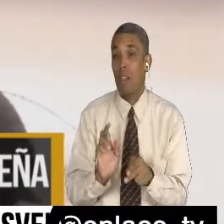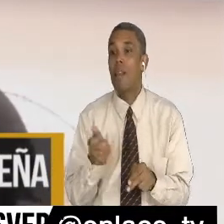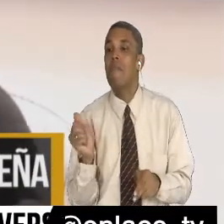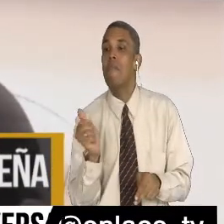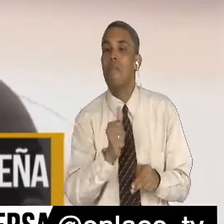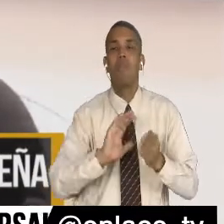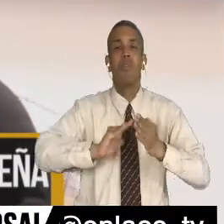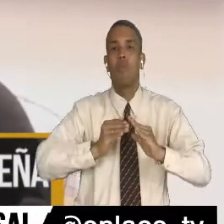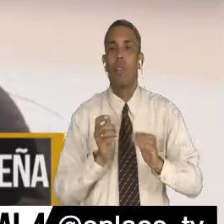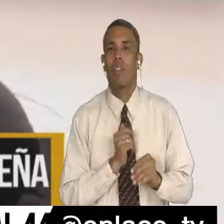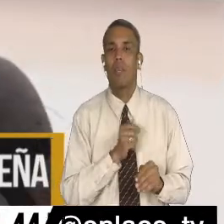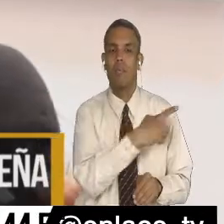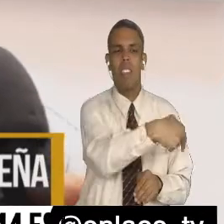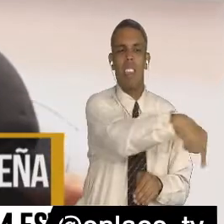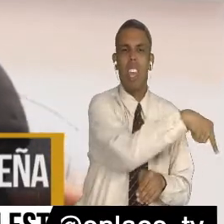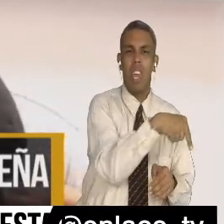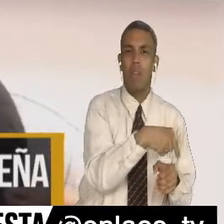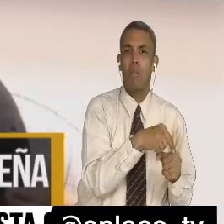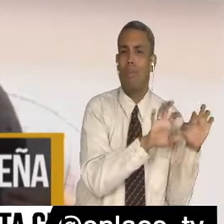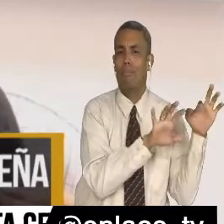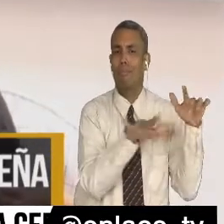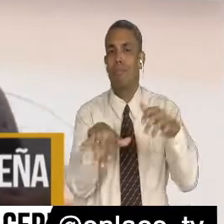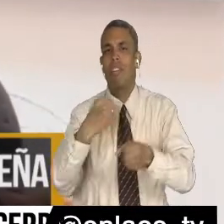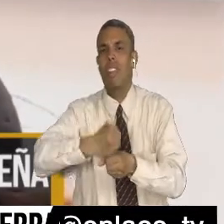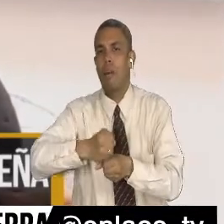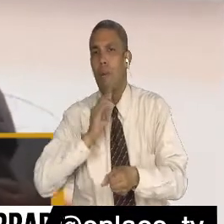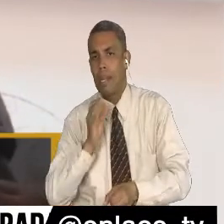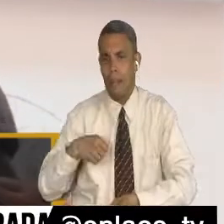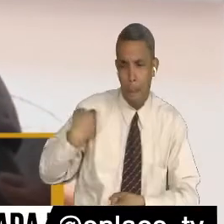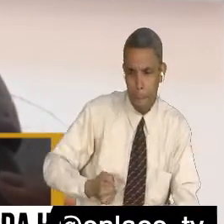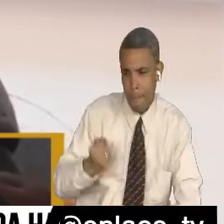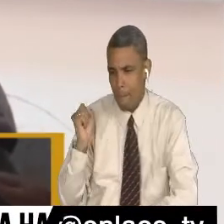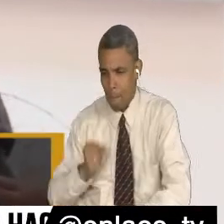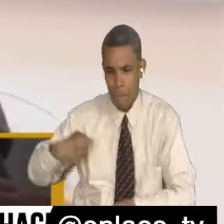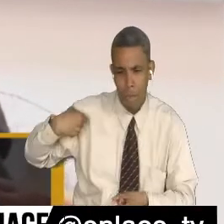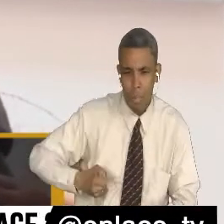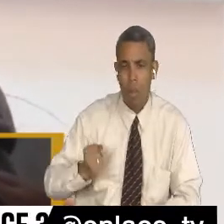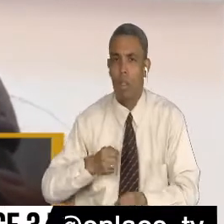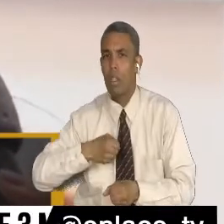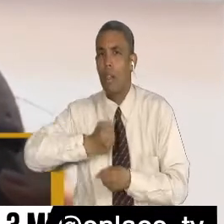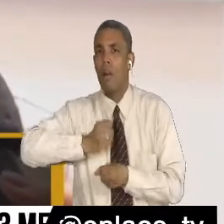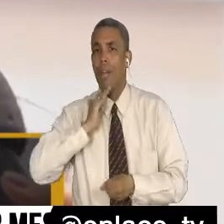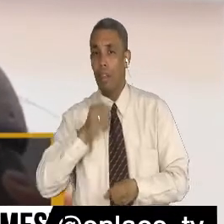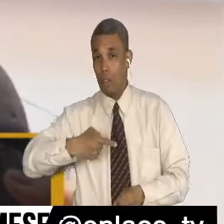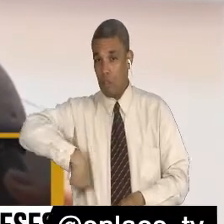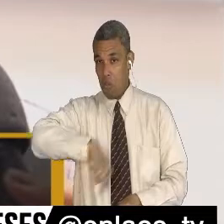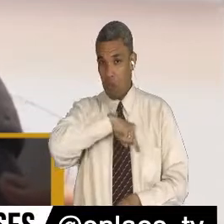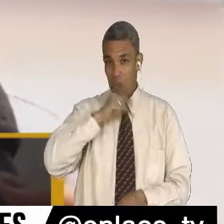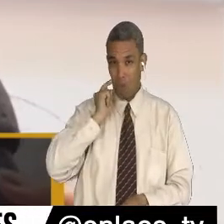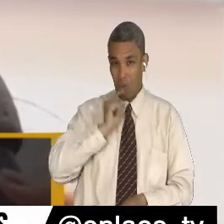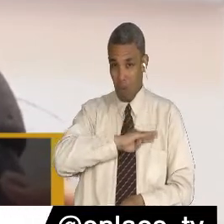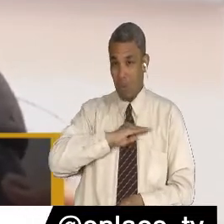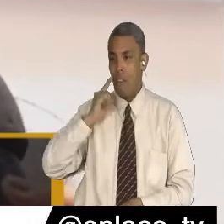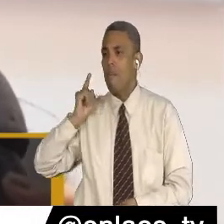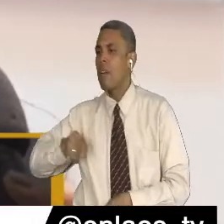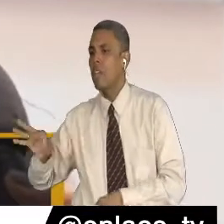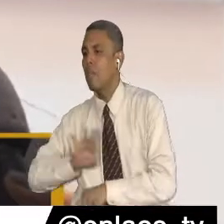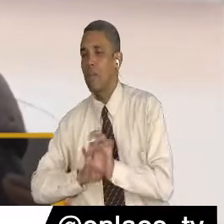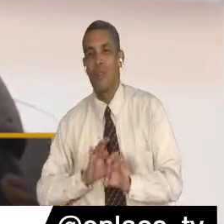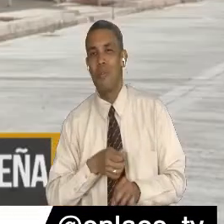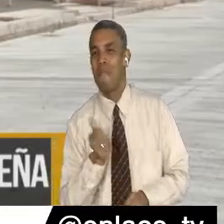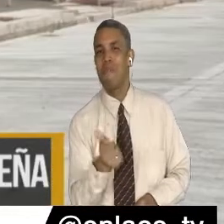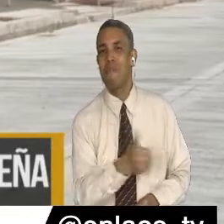es la misma comunidad, porque como ellos aportan un porcentaje de recursos, ellos son los que